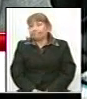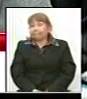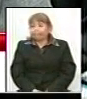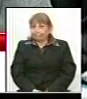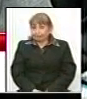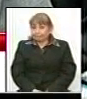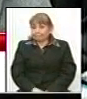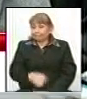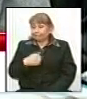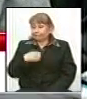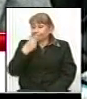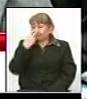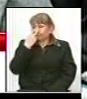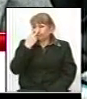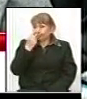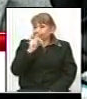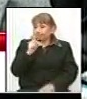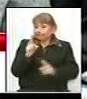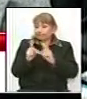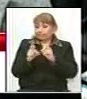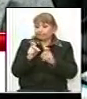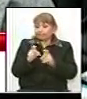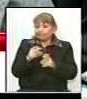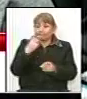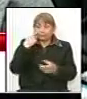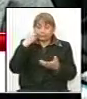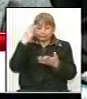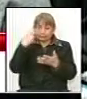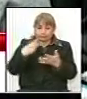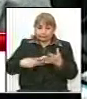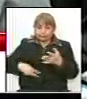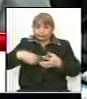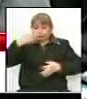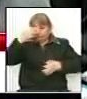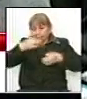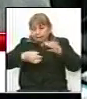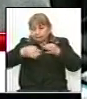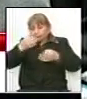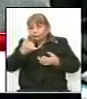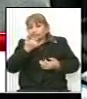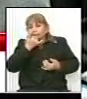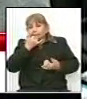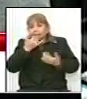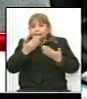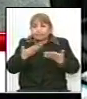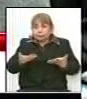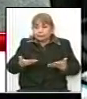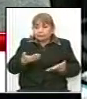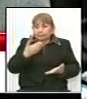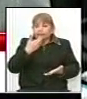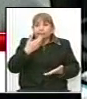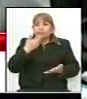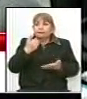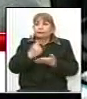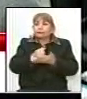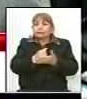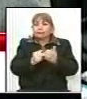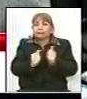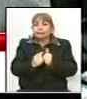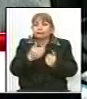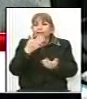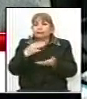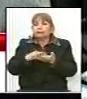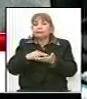ver por primera vez, entre preguntarle, examinarlo, ver qué contexto social tiene, con quién vive, quién lo puede ayudar con la